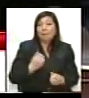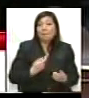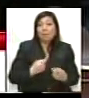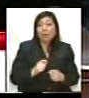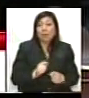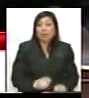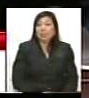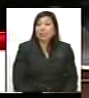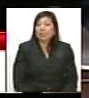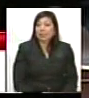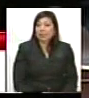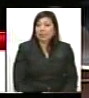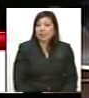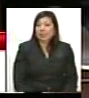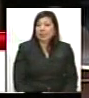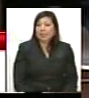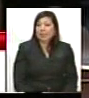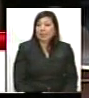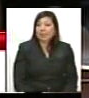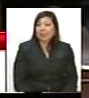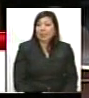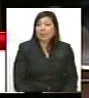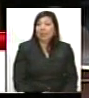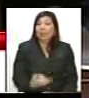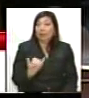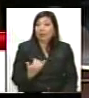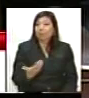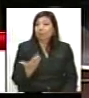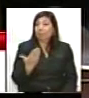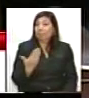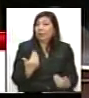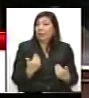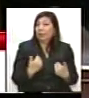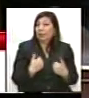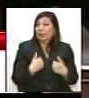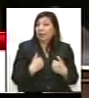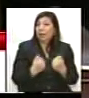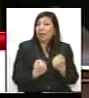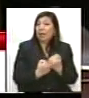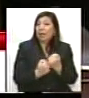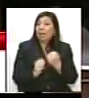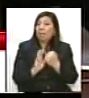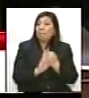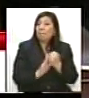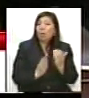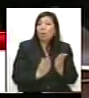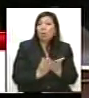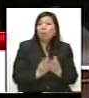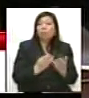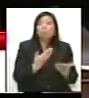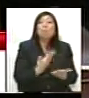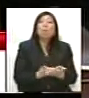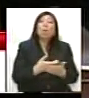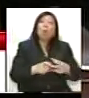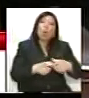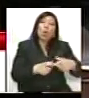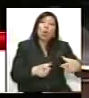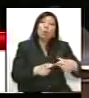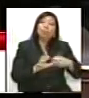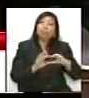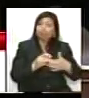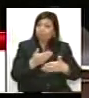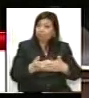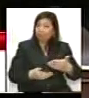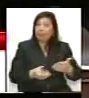ventas de los citados productos dicha adquisición tendrá que ser respaldada mediante comprobantes de pago electrónico